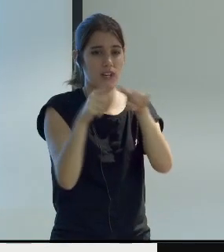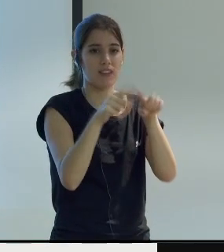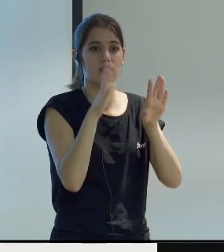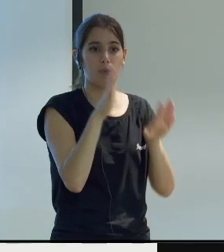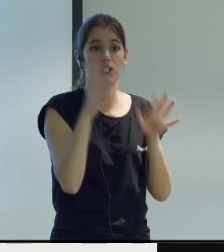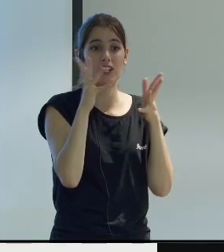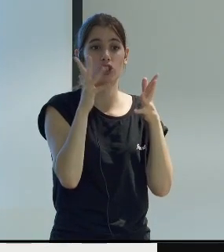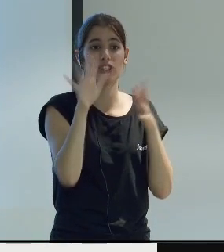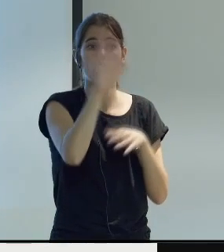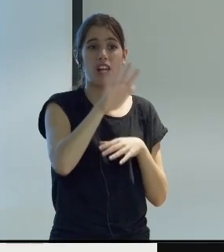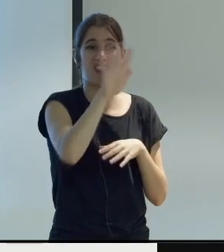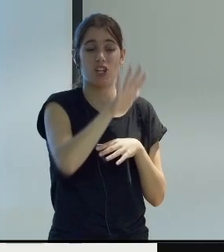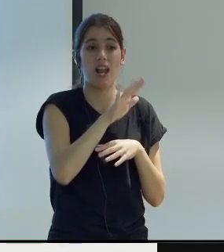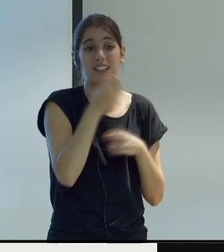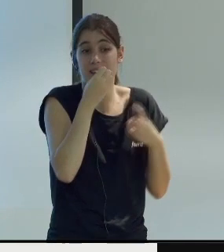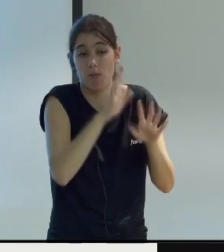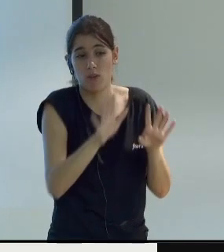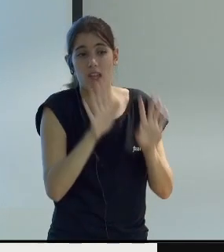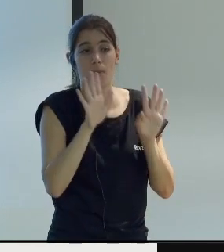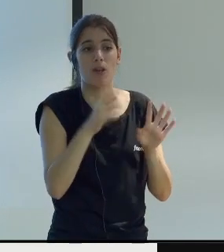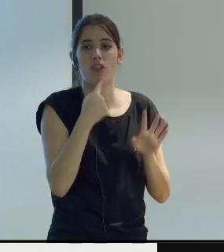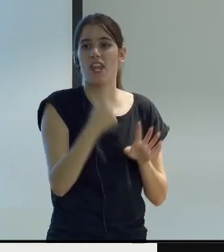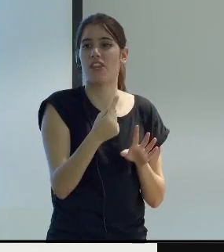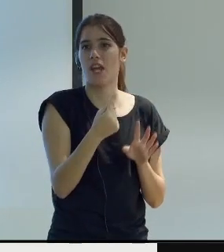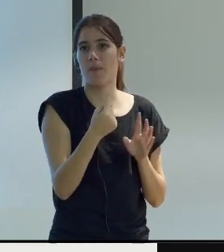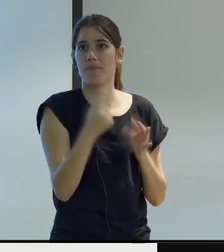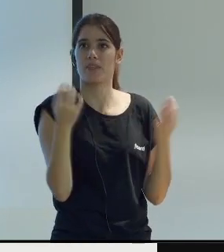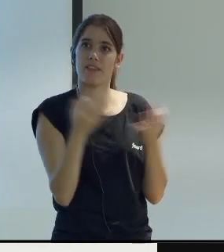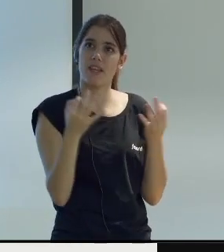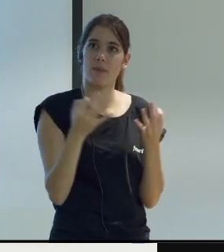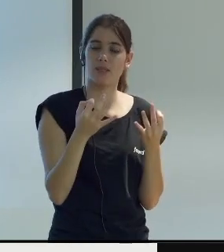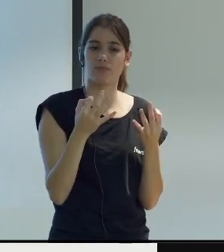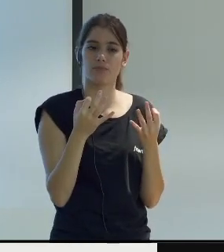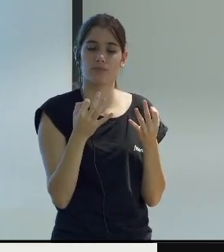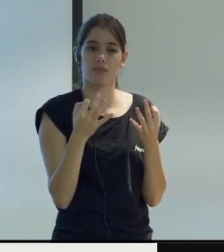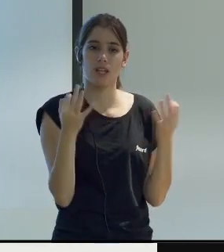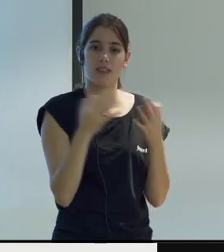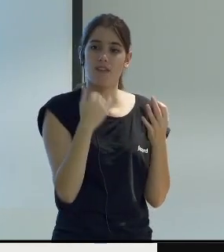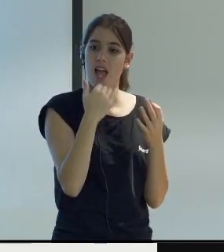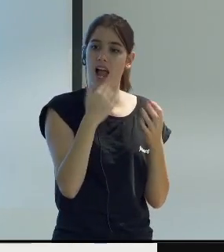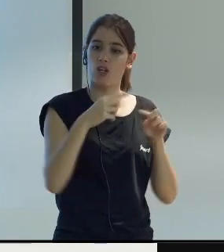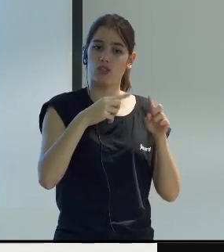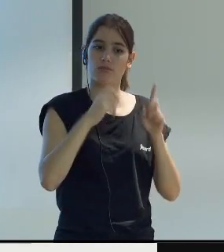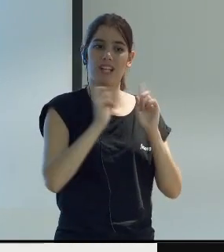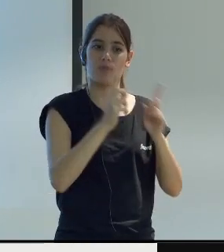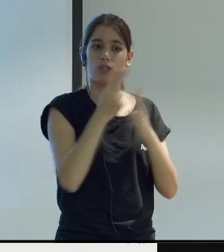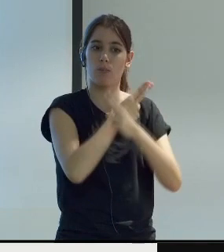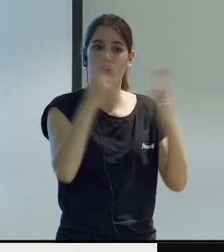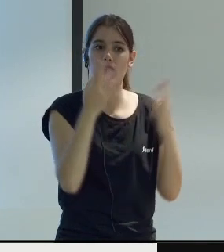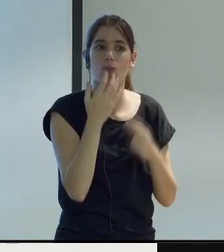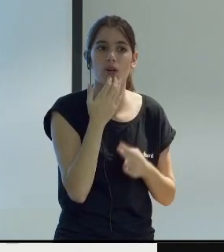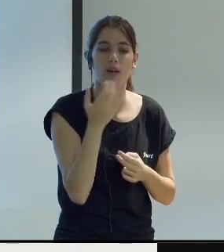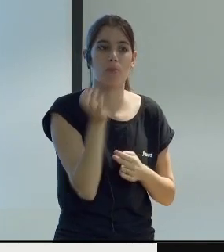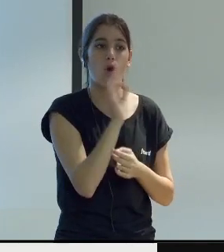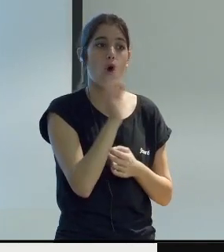Nacional estaba muy bien, pero decía, bueno, hemos de mandar un transporte público o que